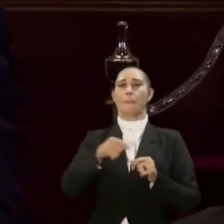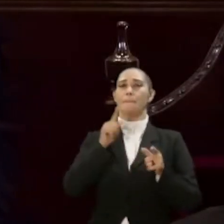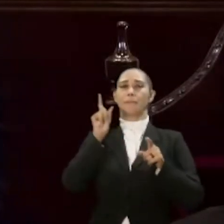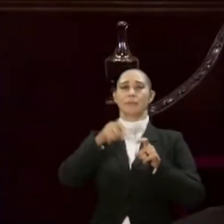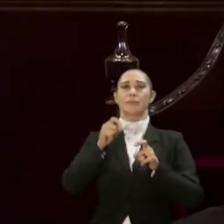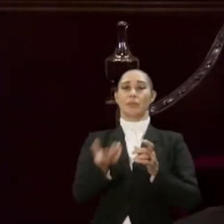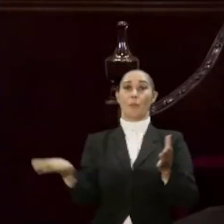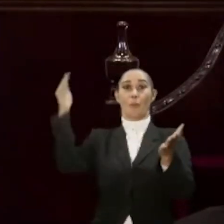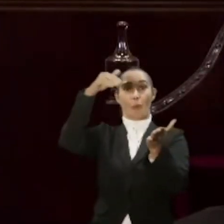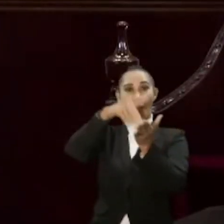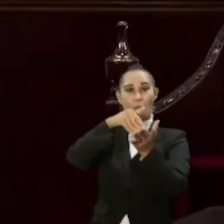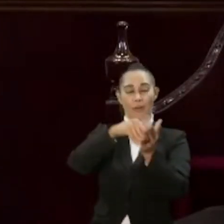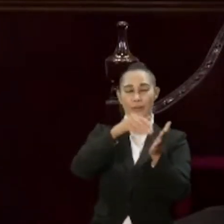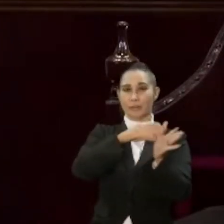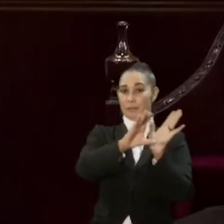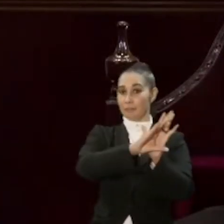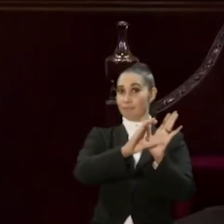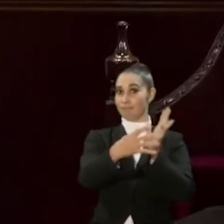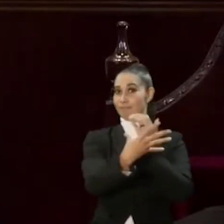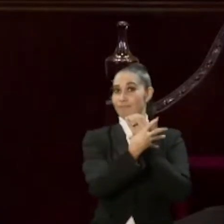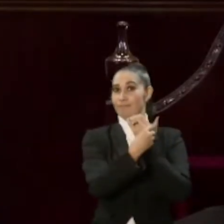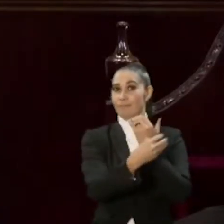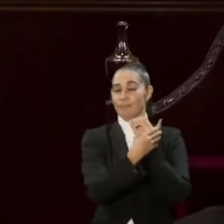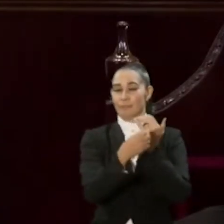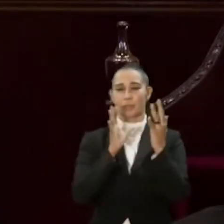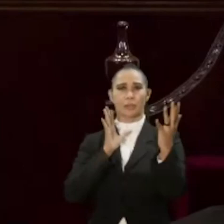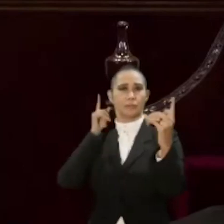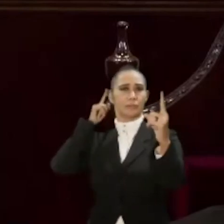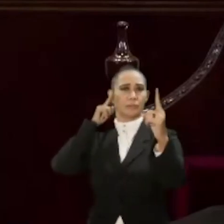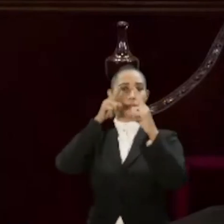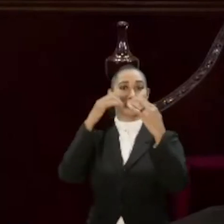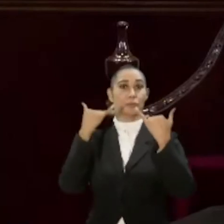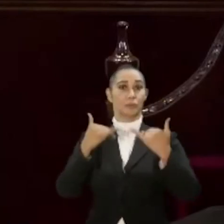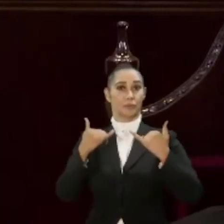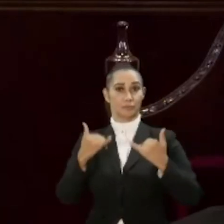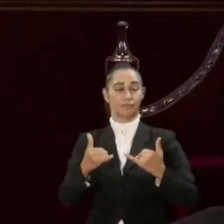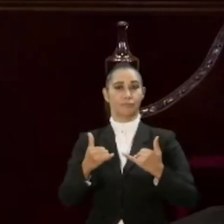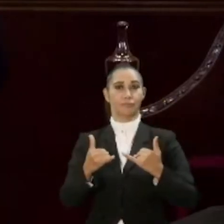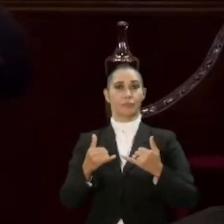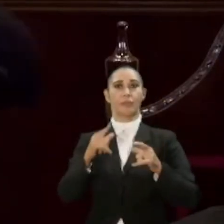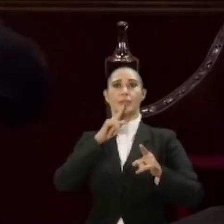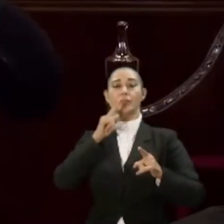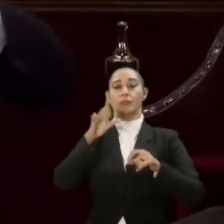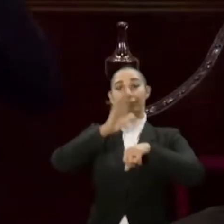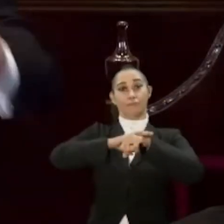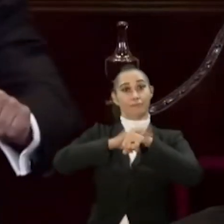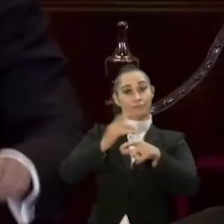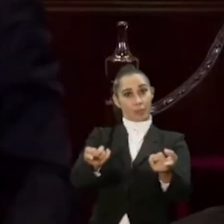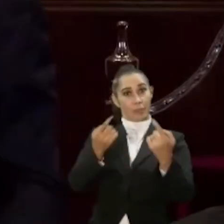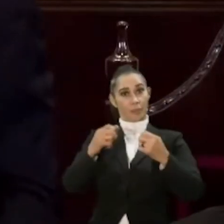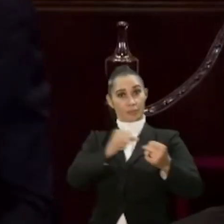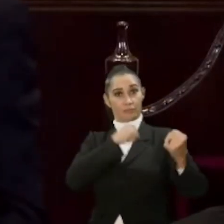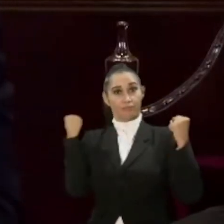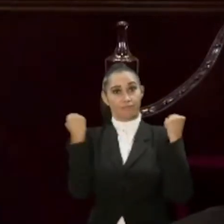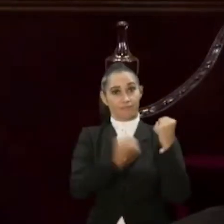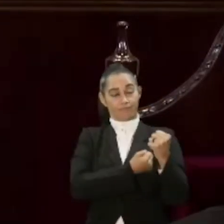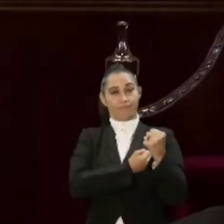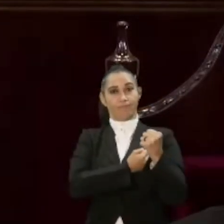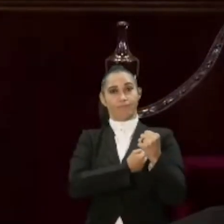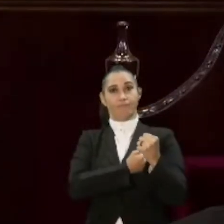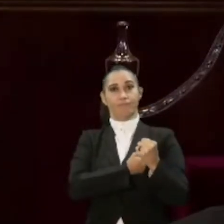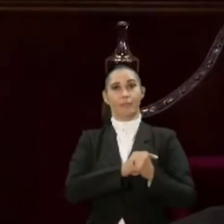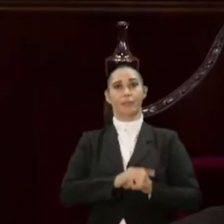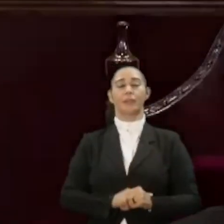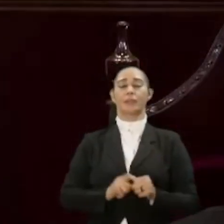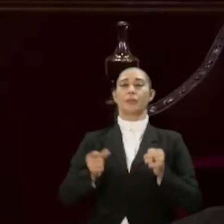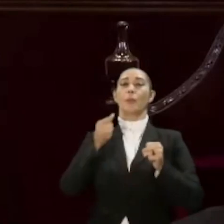debemos repetir el gesto heroico ante los retos de nuestro tiempo. Estamos llamados también a ser audaces, a ser